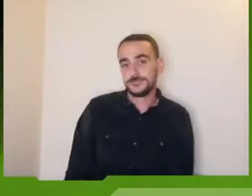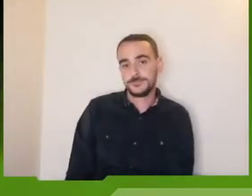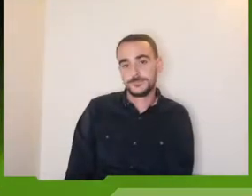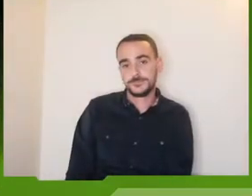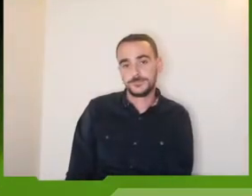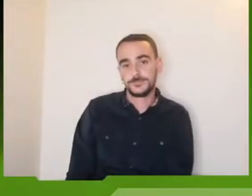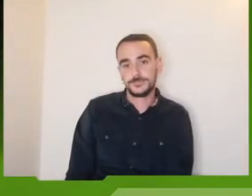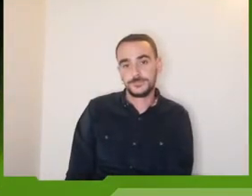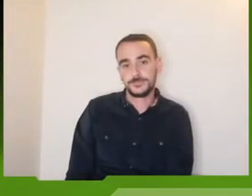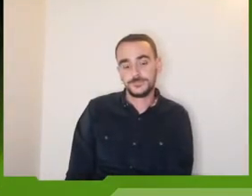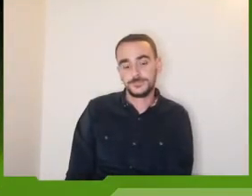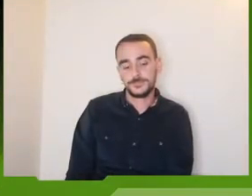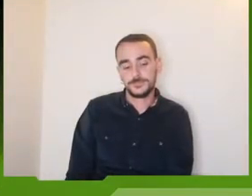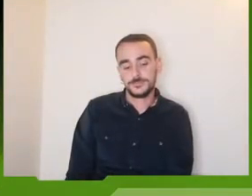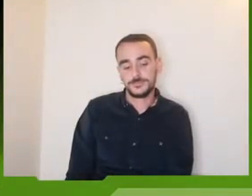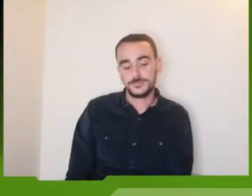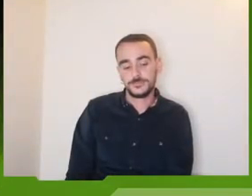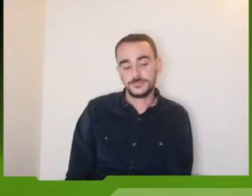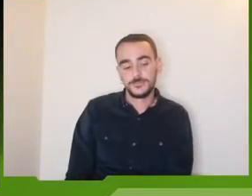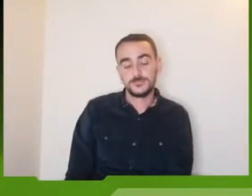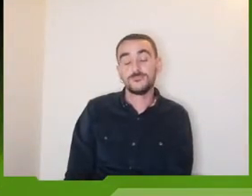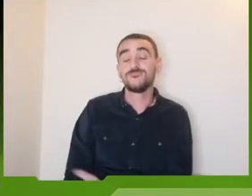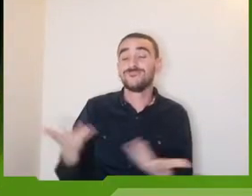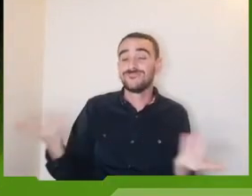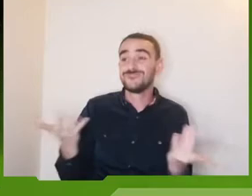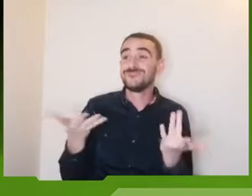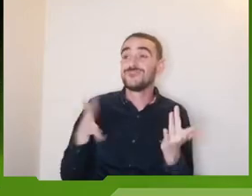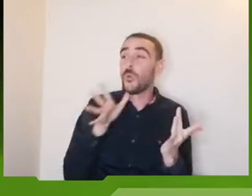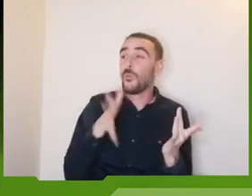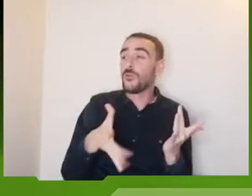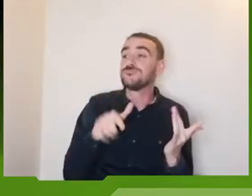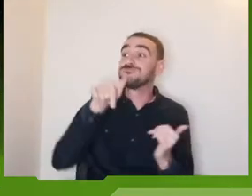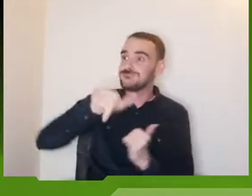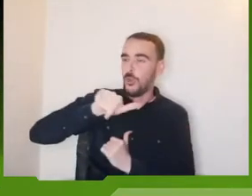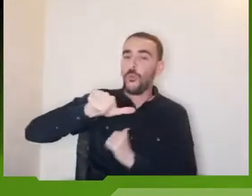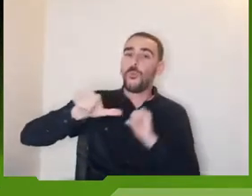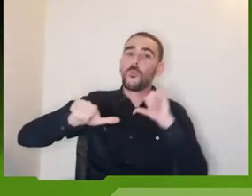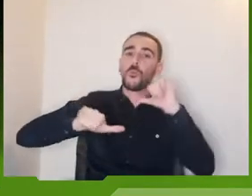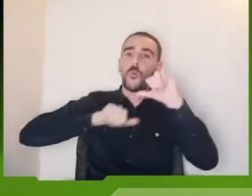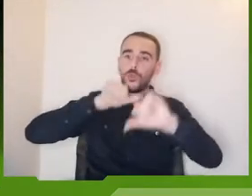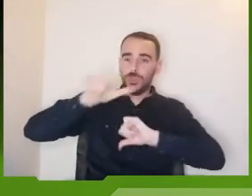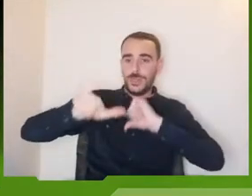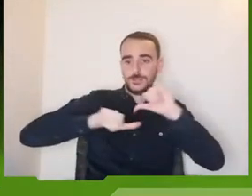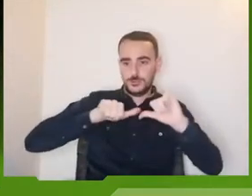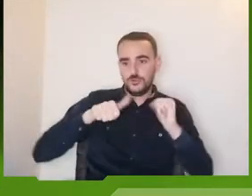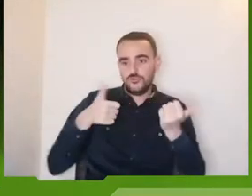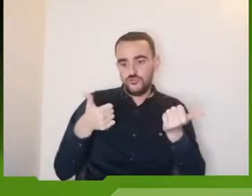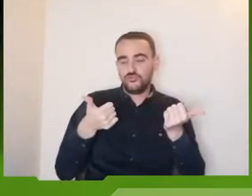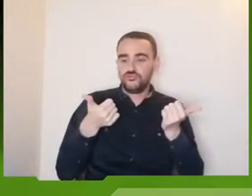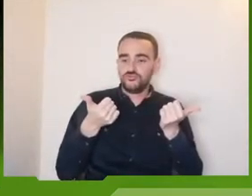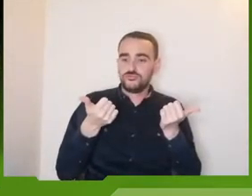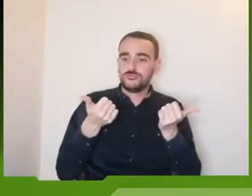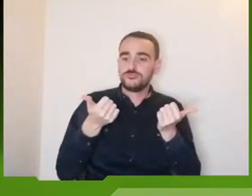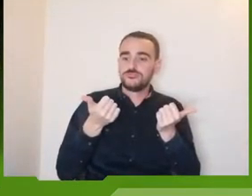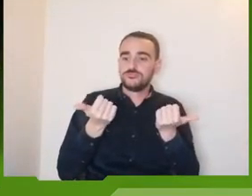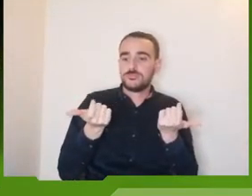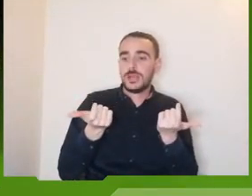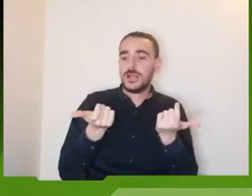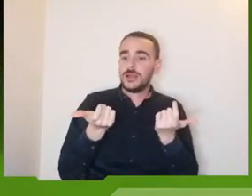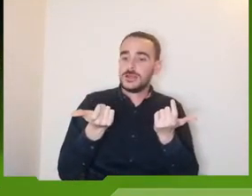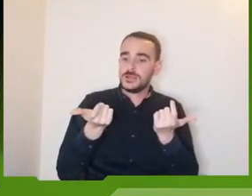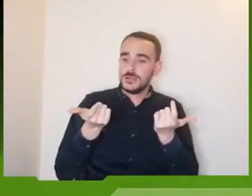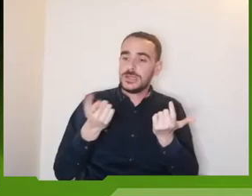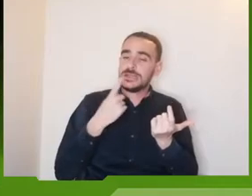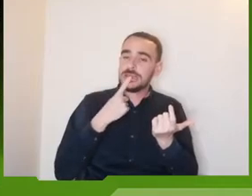que ya que es un proceso elaborado, mola hacer bastante cantidad, ¿no? Porque no te pones cada semana a